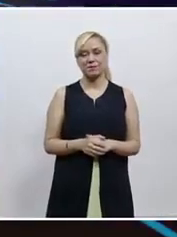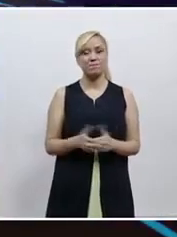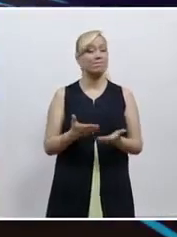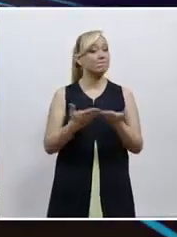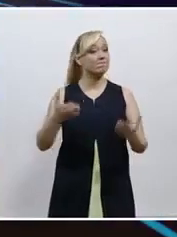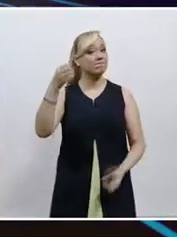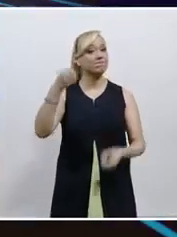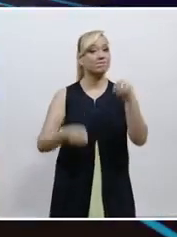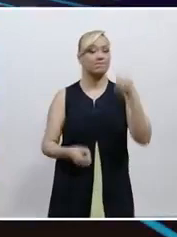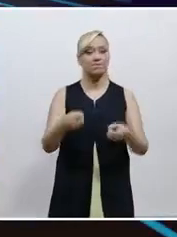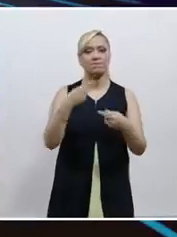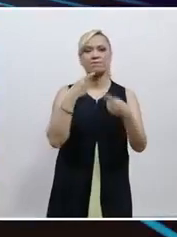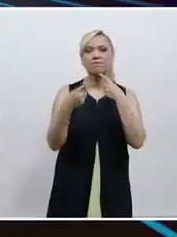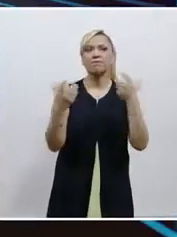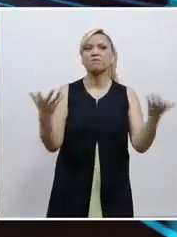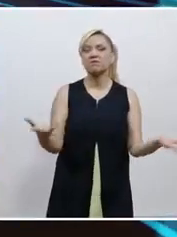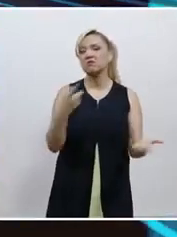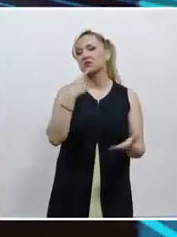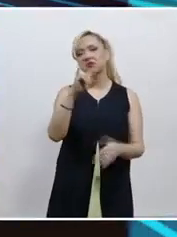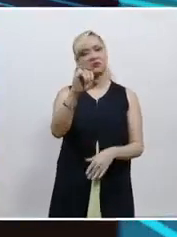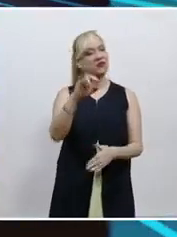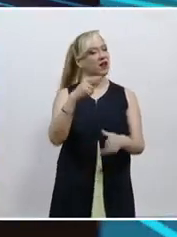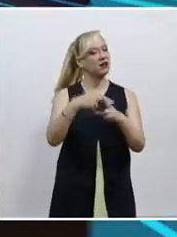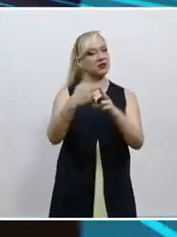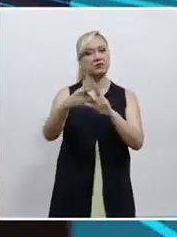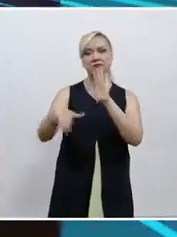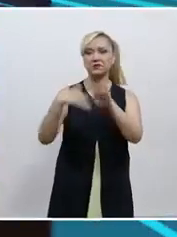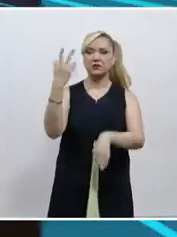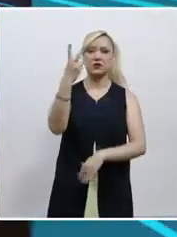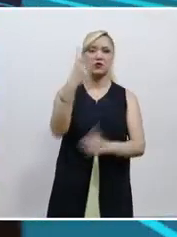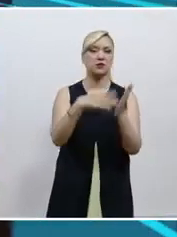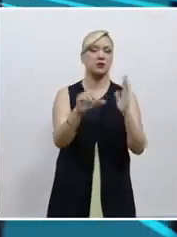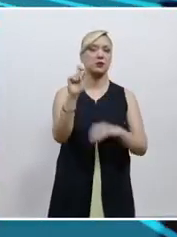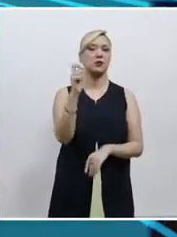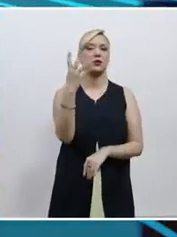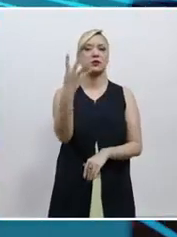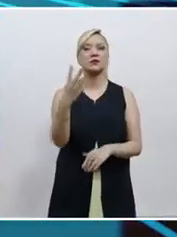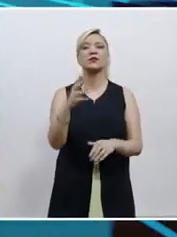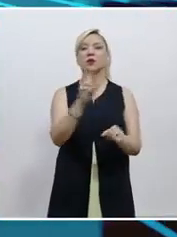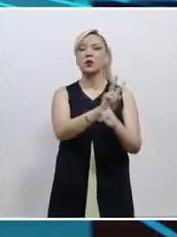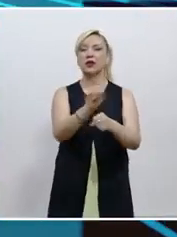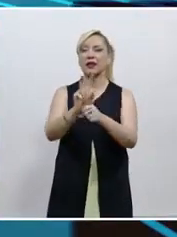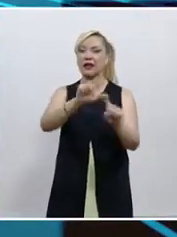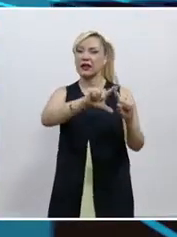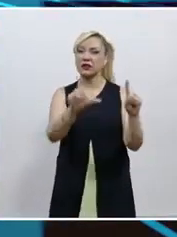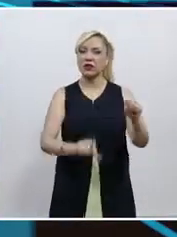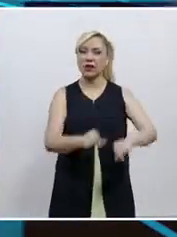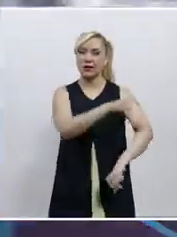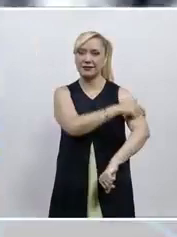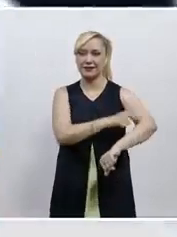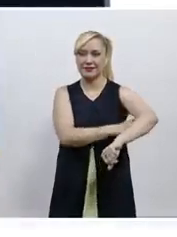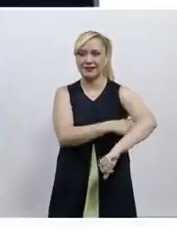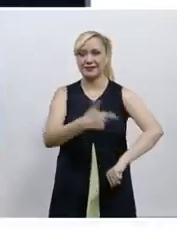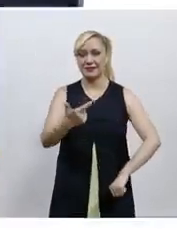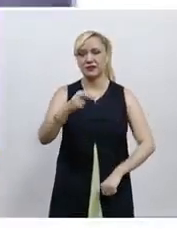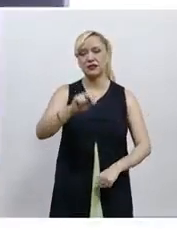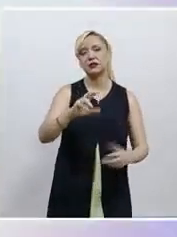La Corte determinó que será en 2024 cuando el control de la Guardia Nacional retorne a manos civiles.